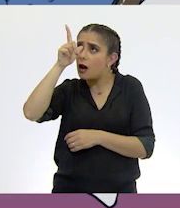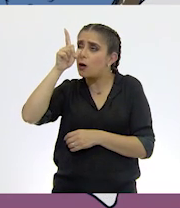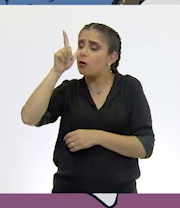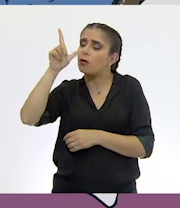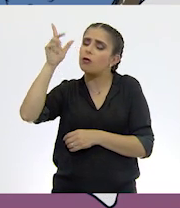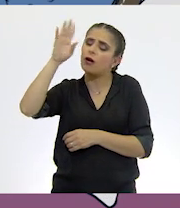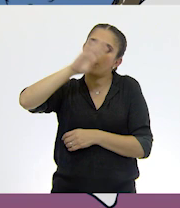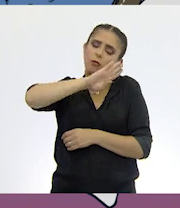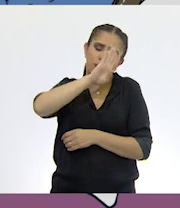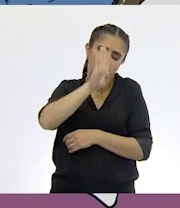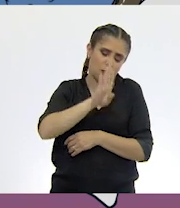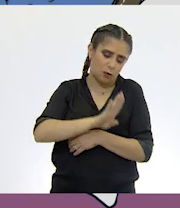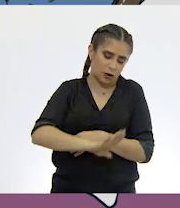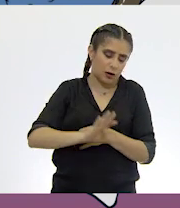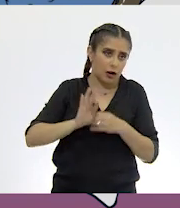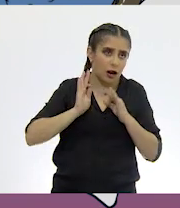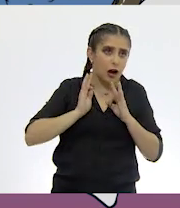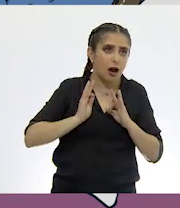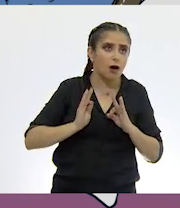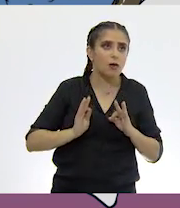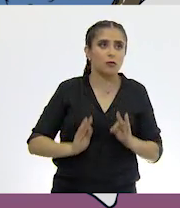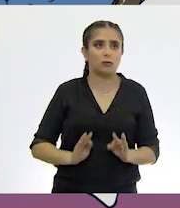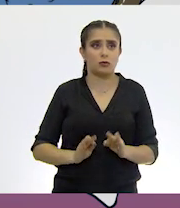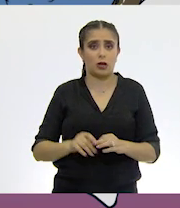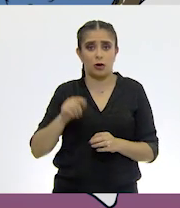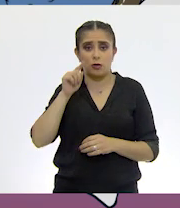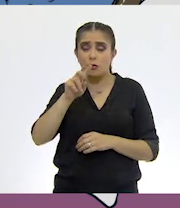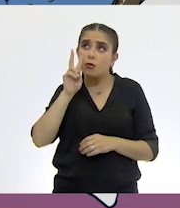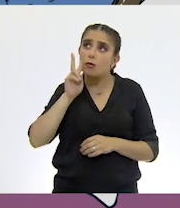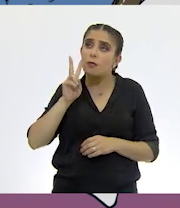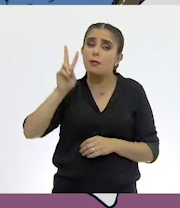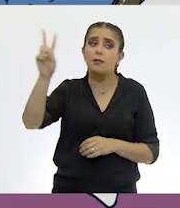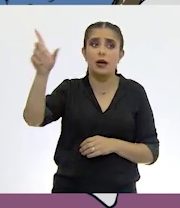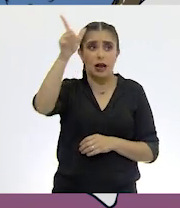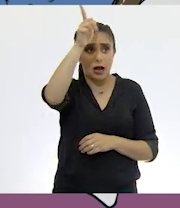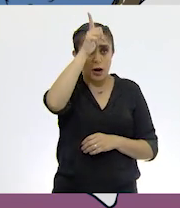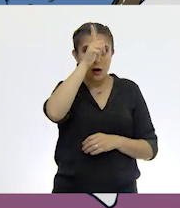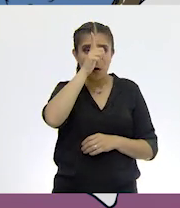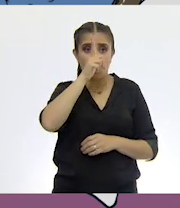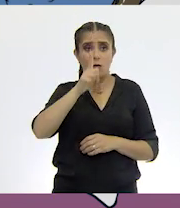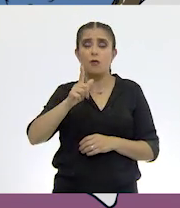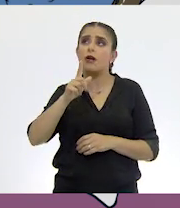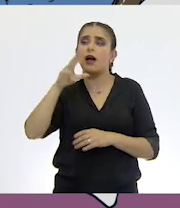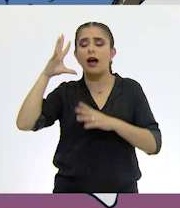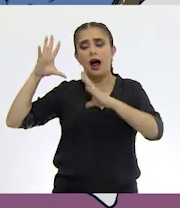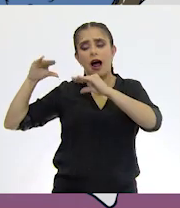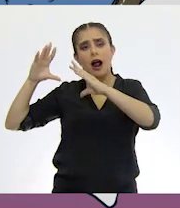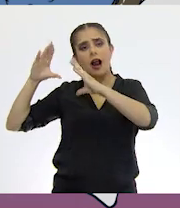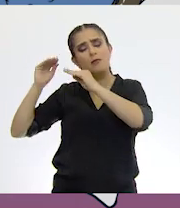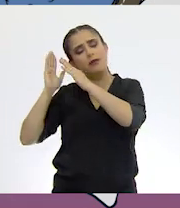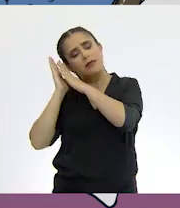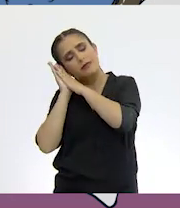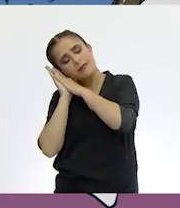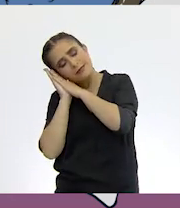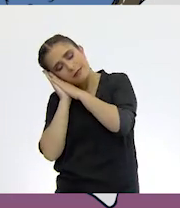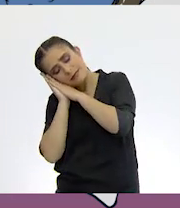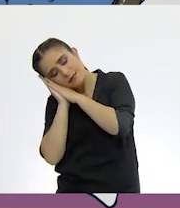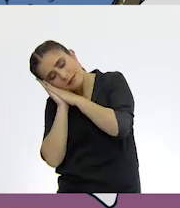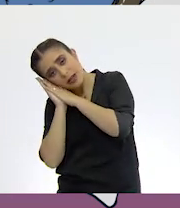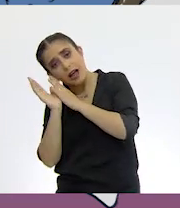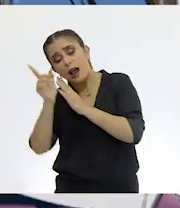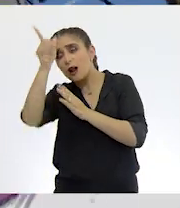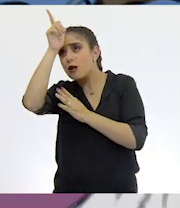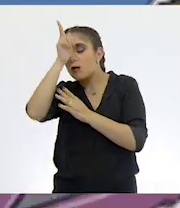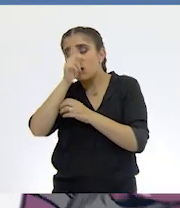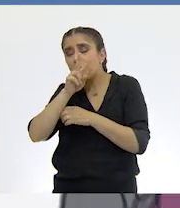almohada y mirarás lo que quieras ver. Lleva siempre un frasquito del aire de la luna para